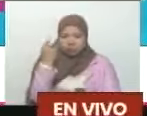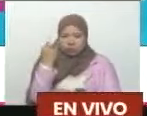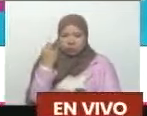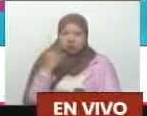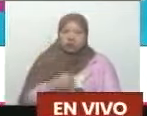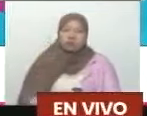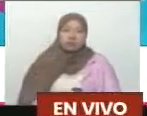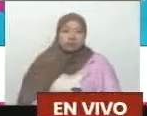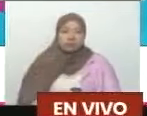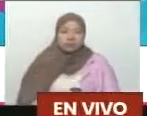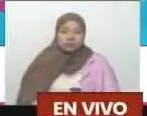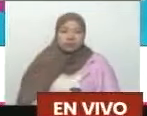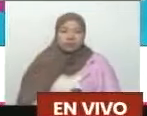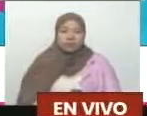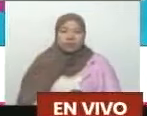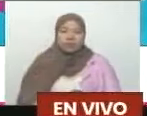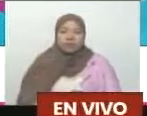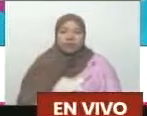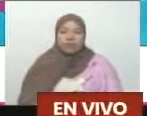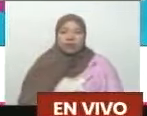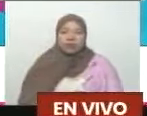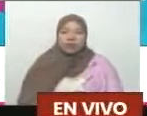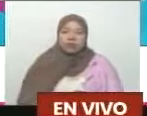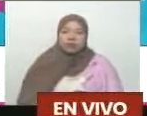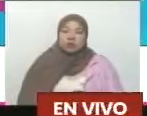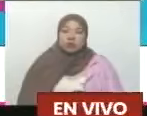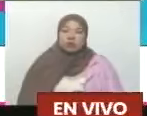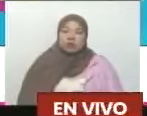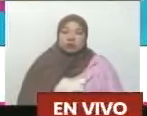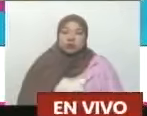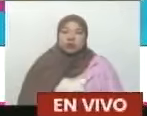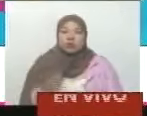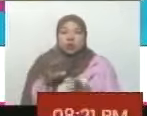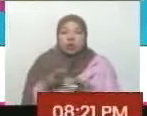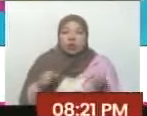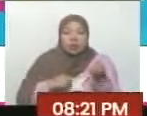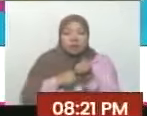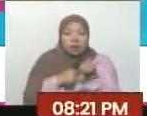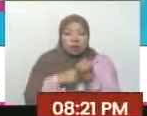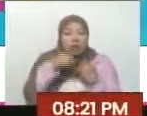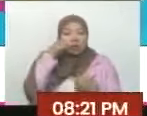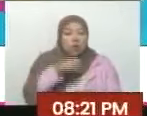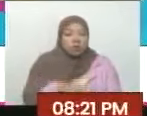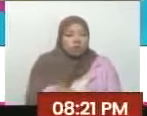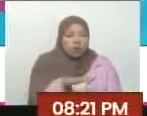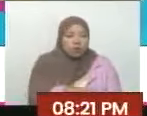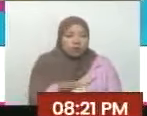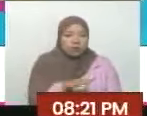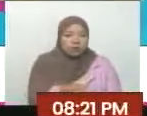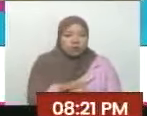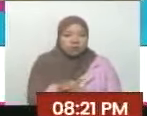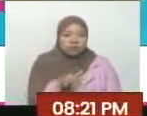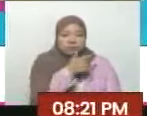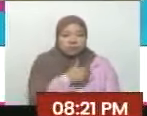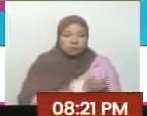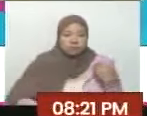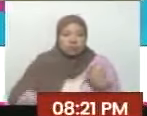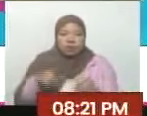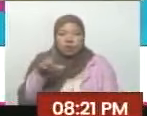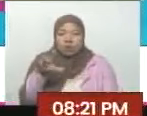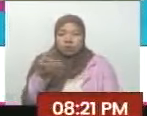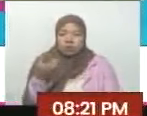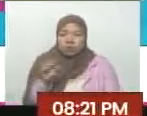traidor de siete suelas, que iba a contar con el apoyo del pueblo y que el presidente Lucho Arce